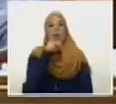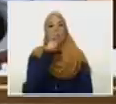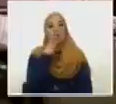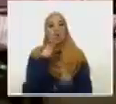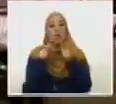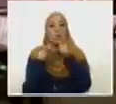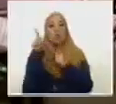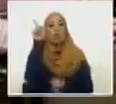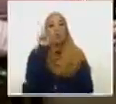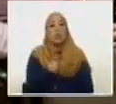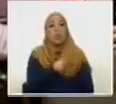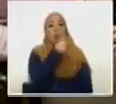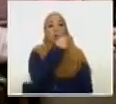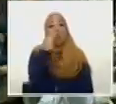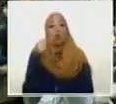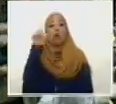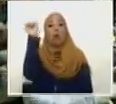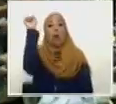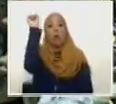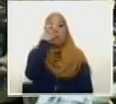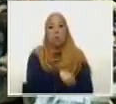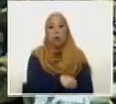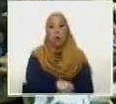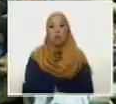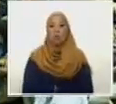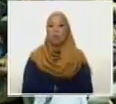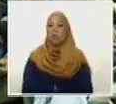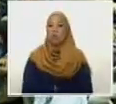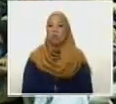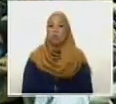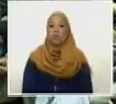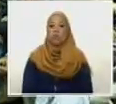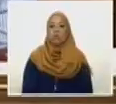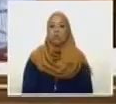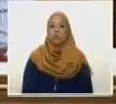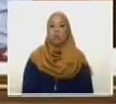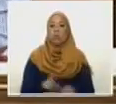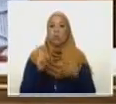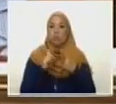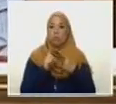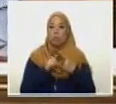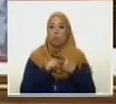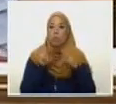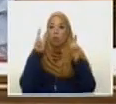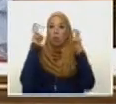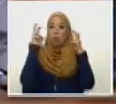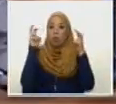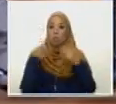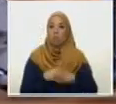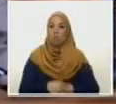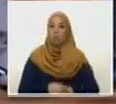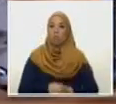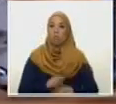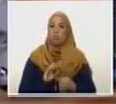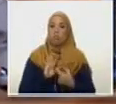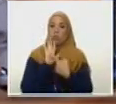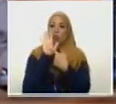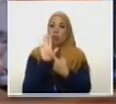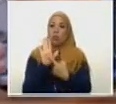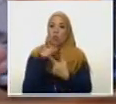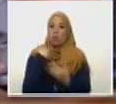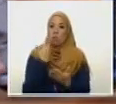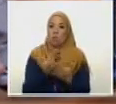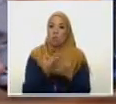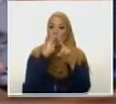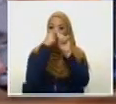sobre lo que la señal de costumbre, aprobado. Primer punto del orden del día, señor secretario. Presentación del proyecto